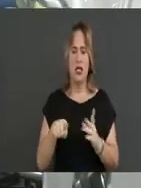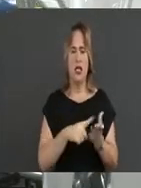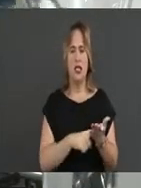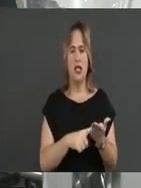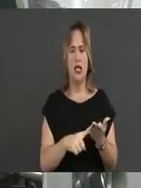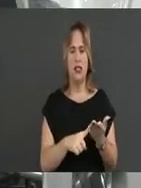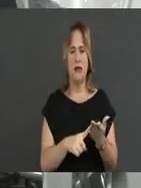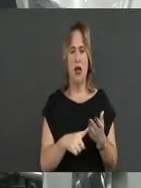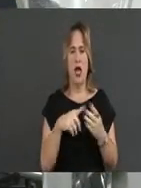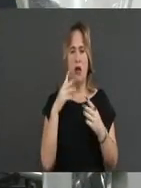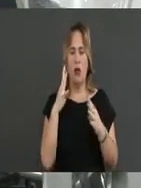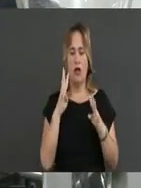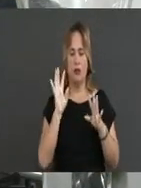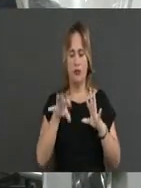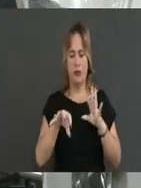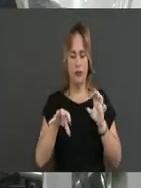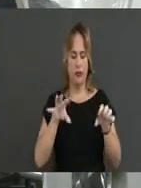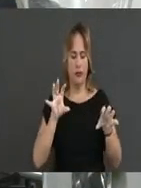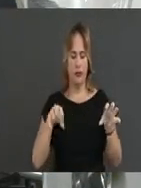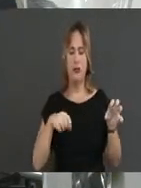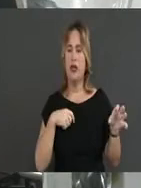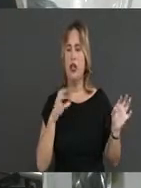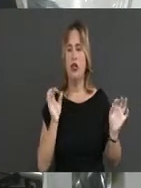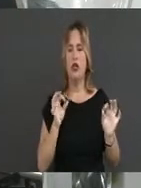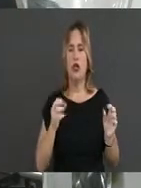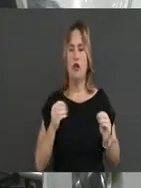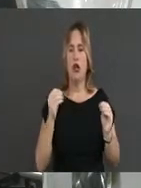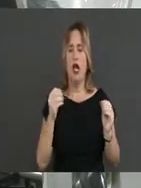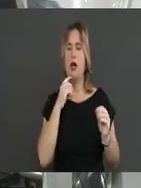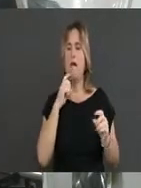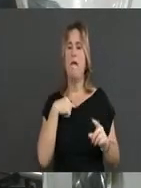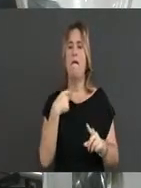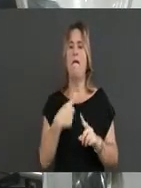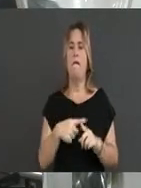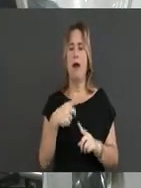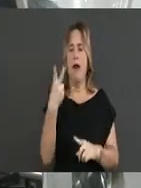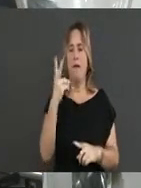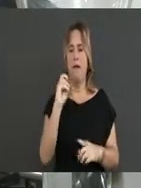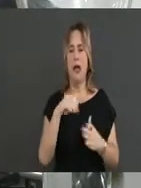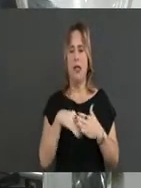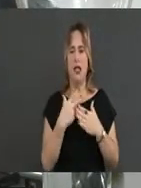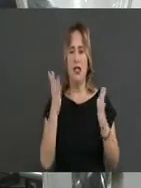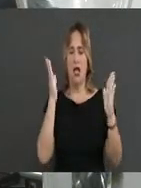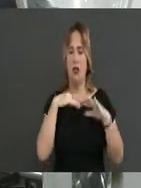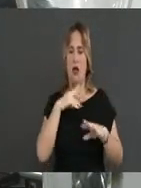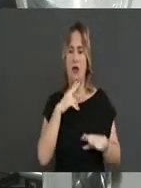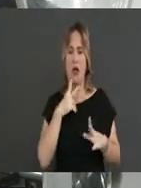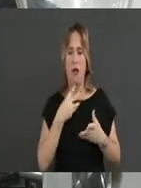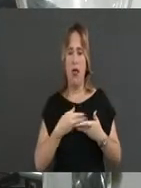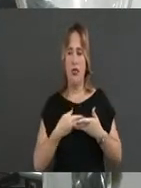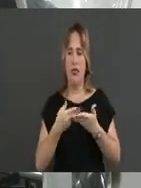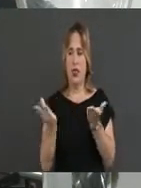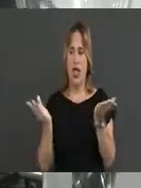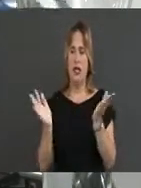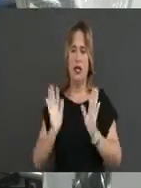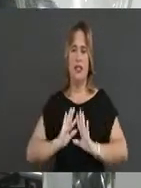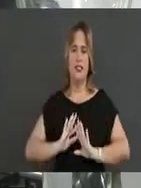nos quedan cuatro circuitos que todavía no le hemos podido llegar y sobrepasan los 20 días, darle a esta zona y